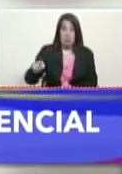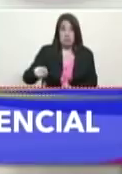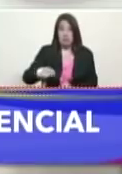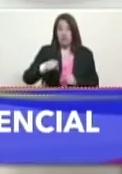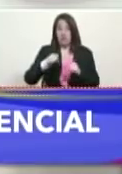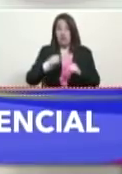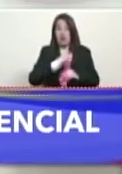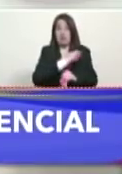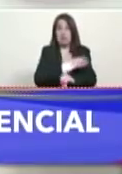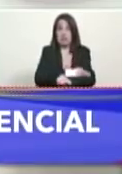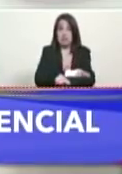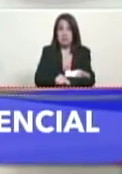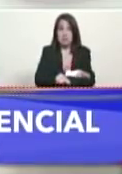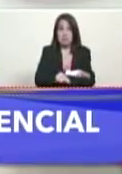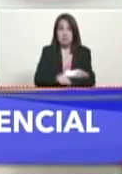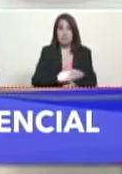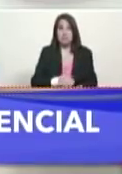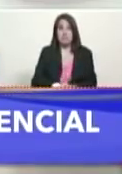pues, brutal.